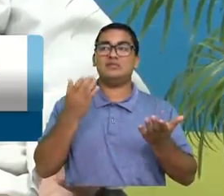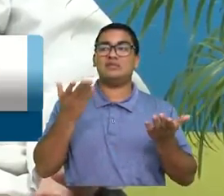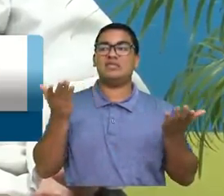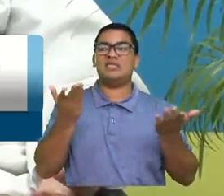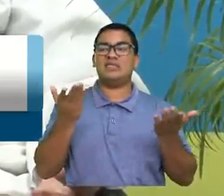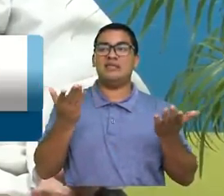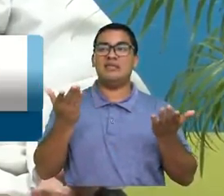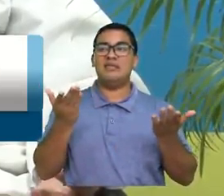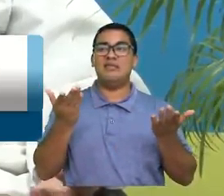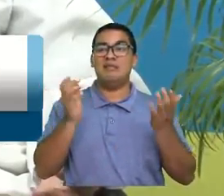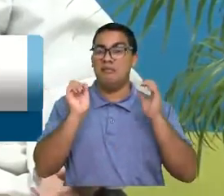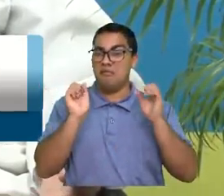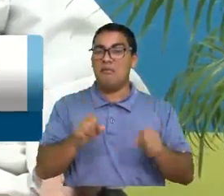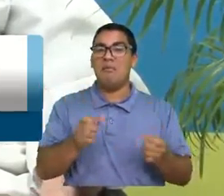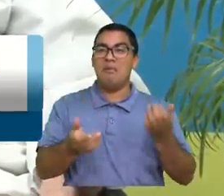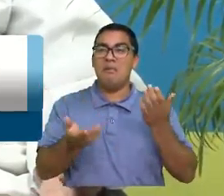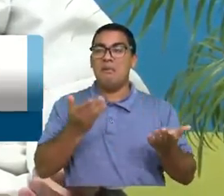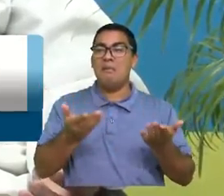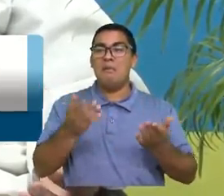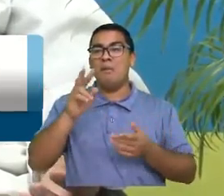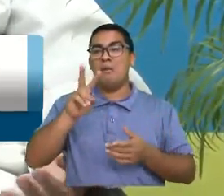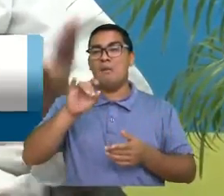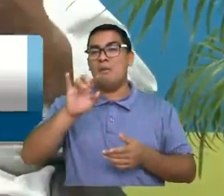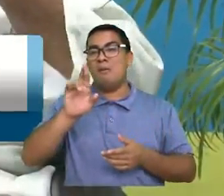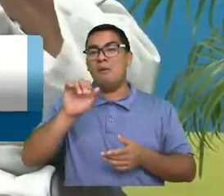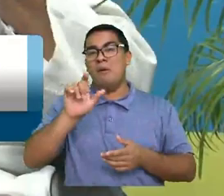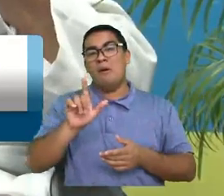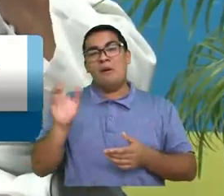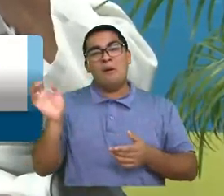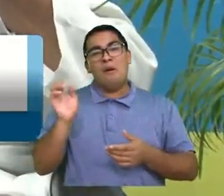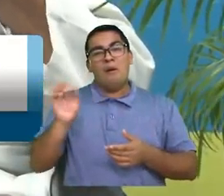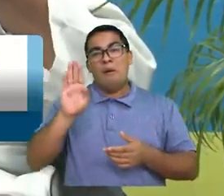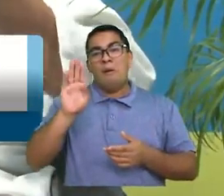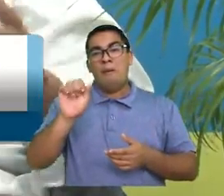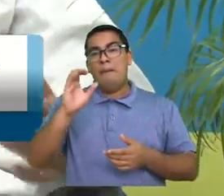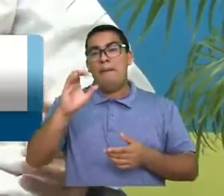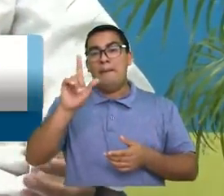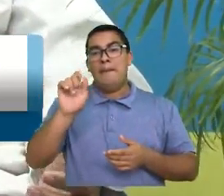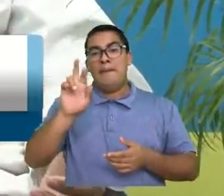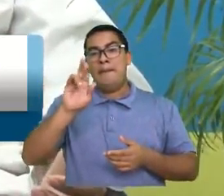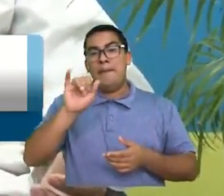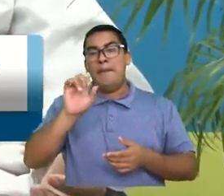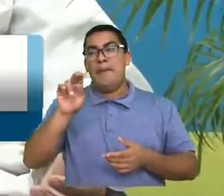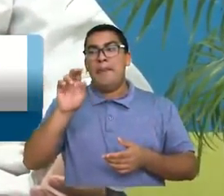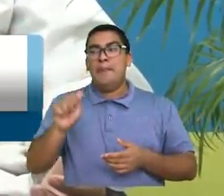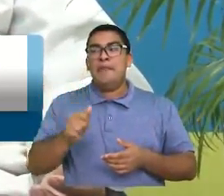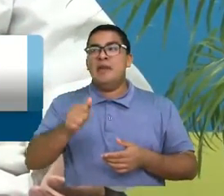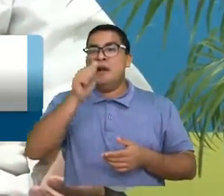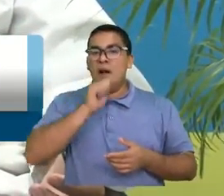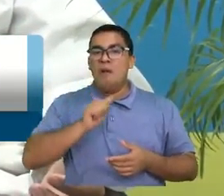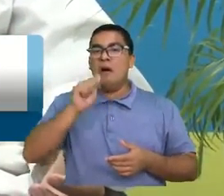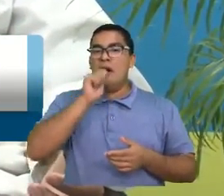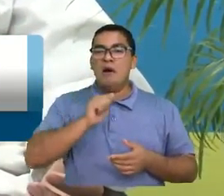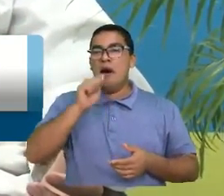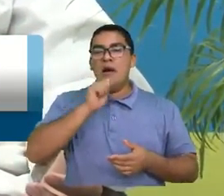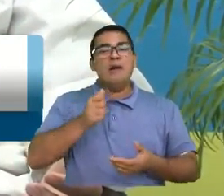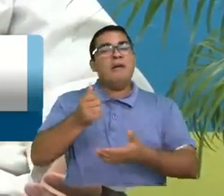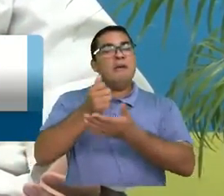procesito ahí que puede ser viral o bacteriano, y para calmar un poquito el dolor, vos estás tomando agua y eso te